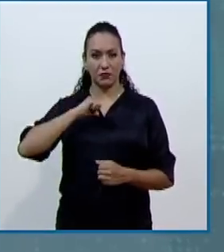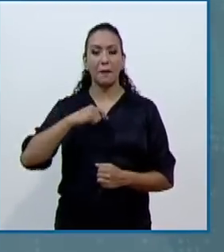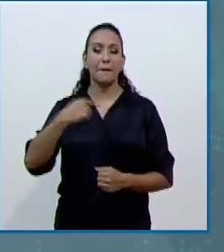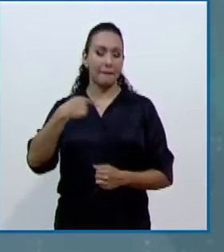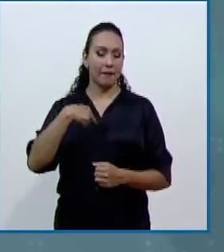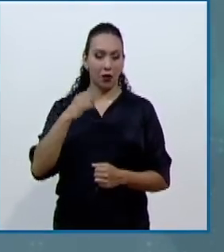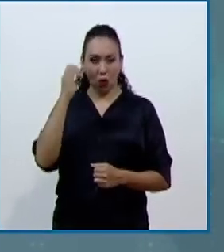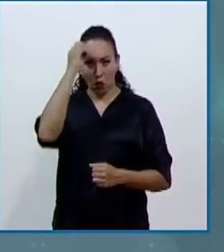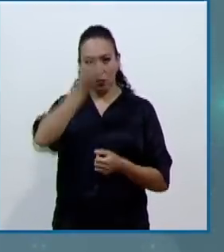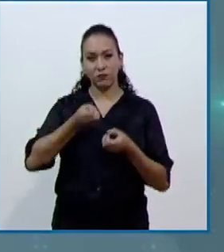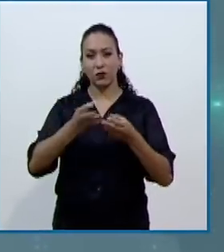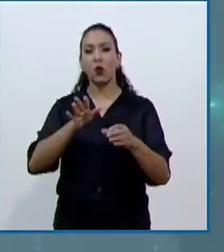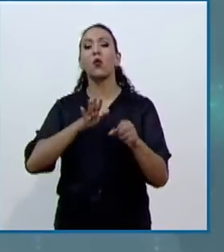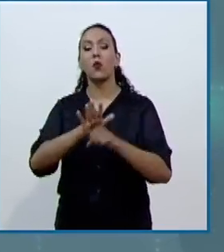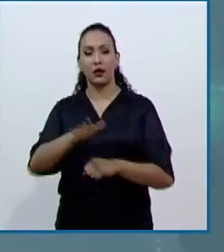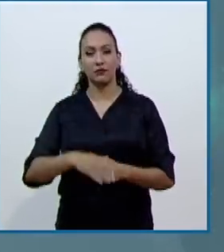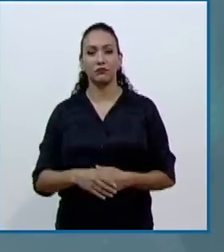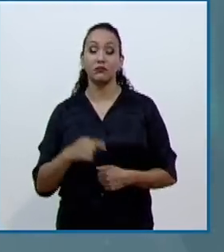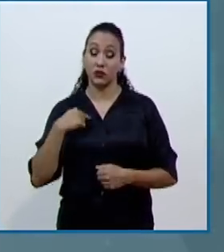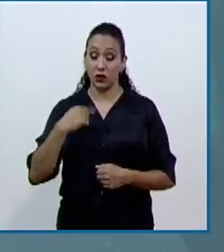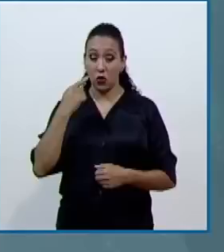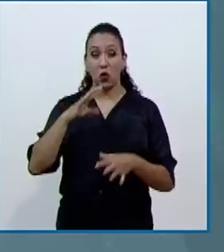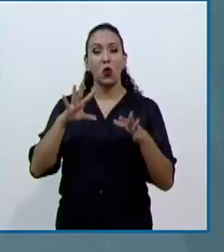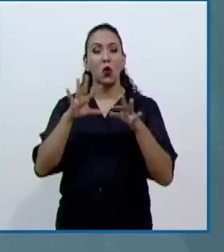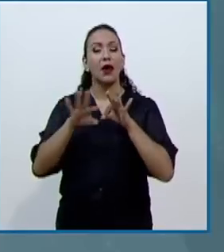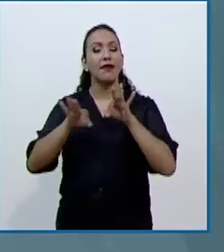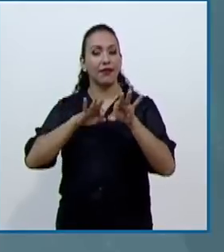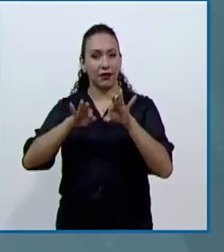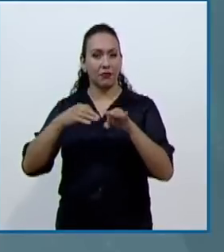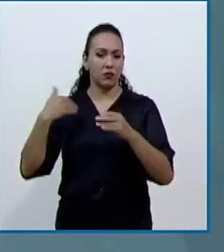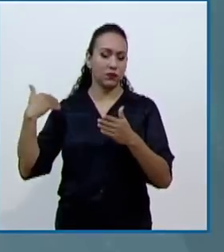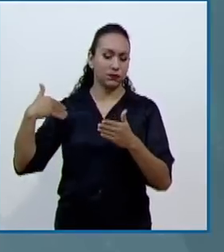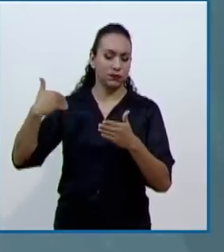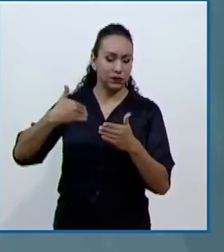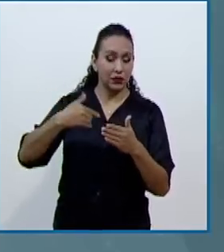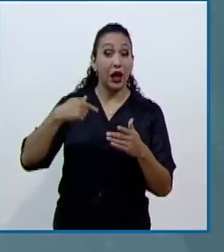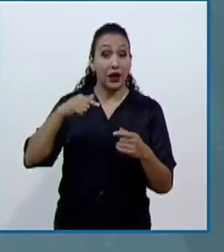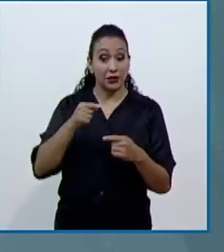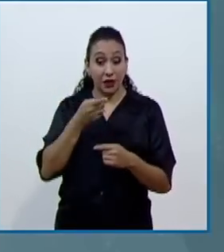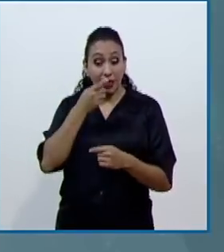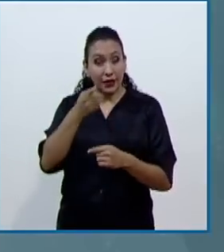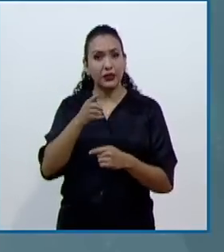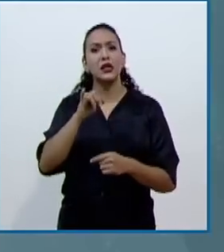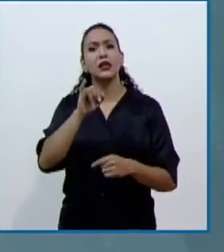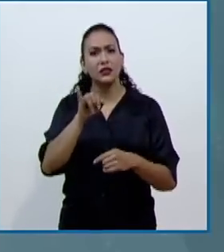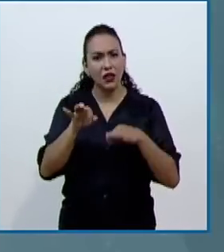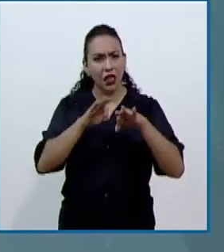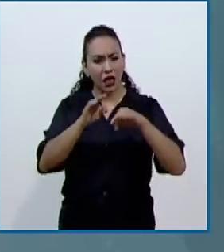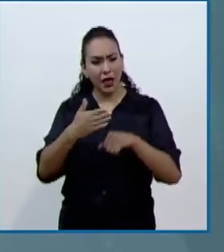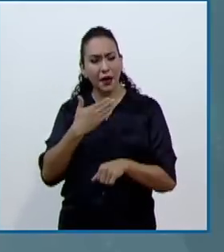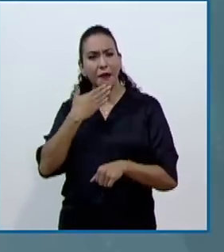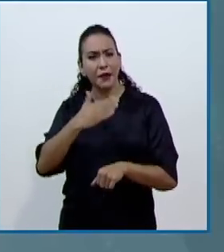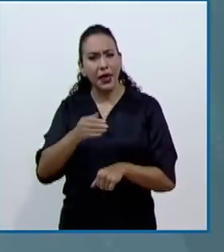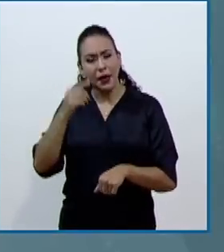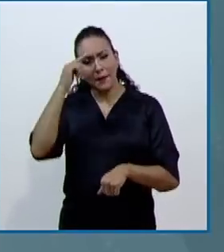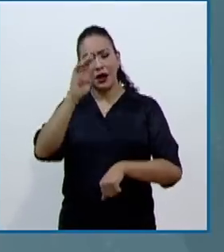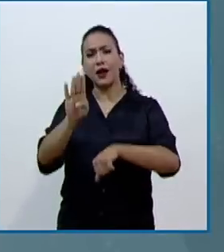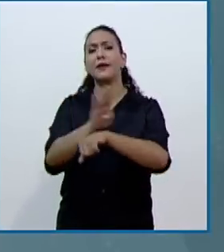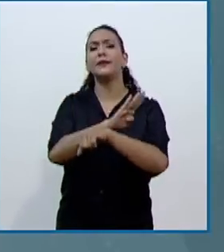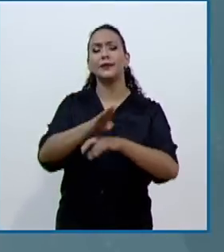propio. Protesté mi cargo dentro de un sistema judicial que preveía determinadas garantías de estabilidad e